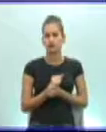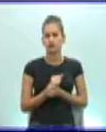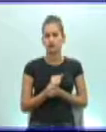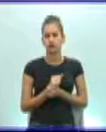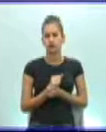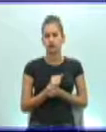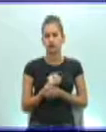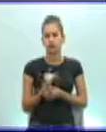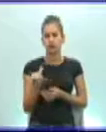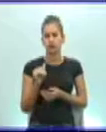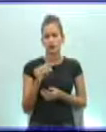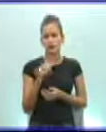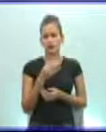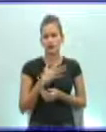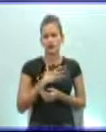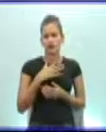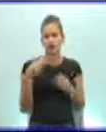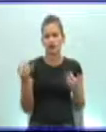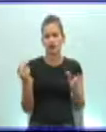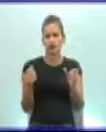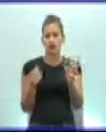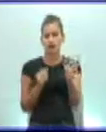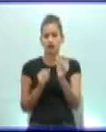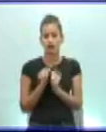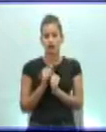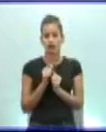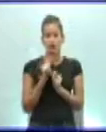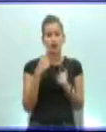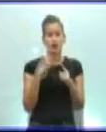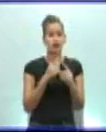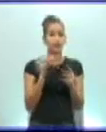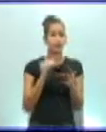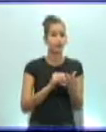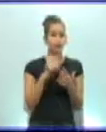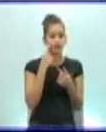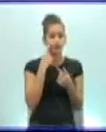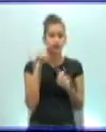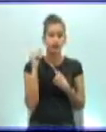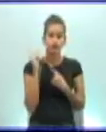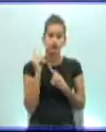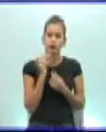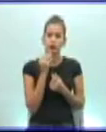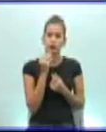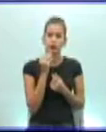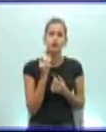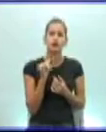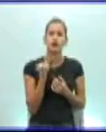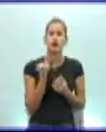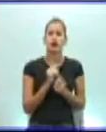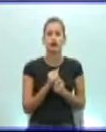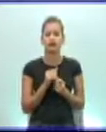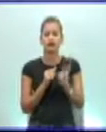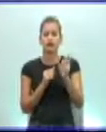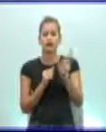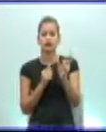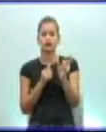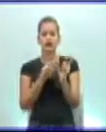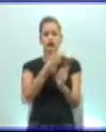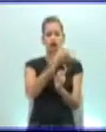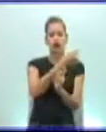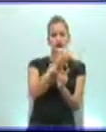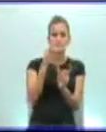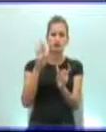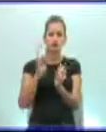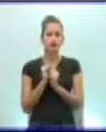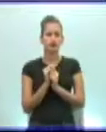unión, es decir, X estando en la posición en la que está, también va a pertenecer a la unión entre A y B, cumple las condiciones. Y entonces dice